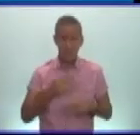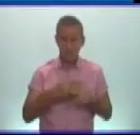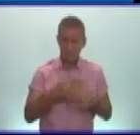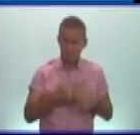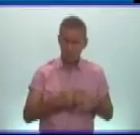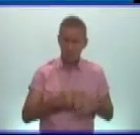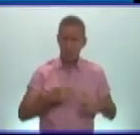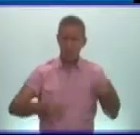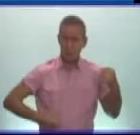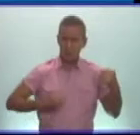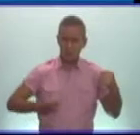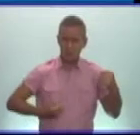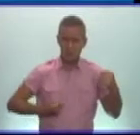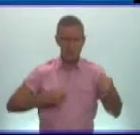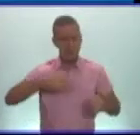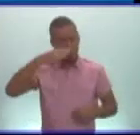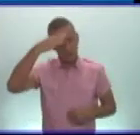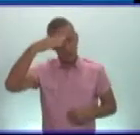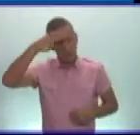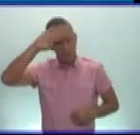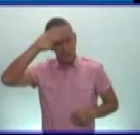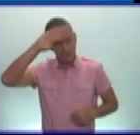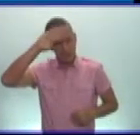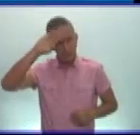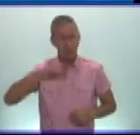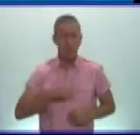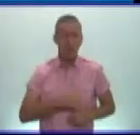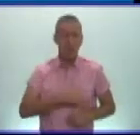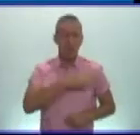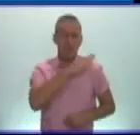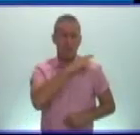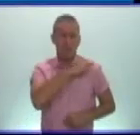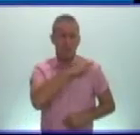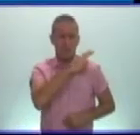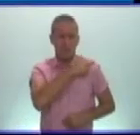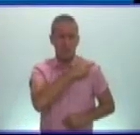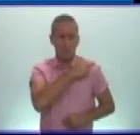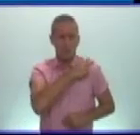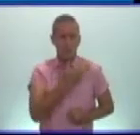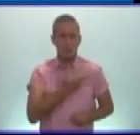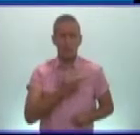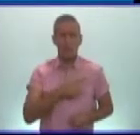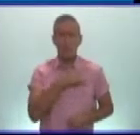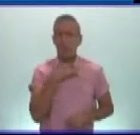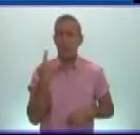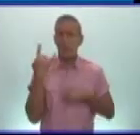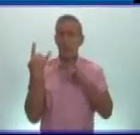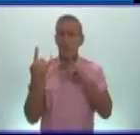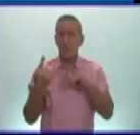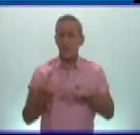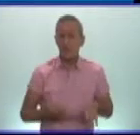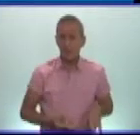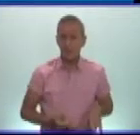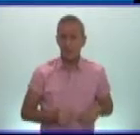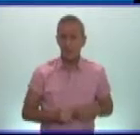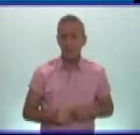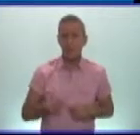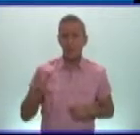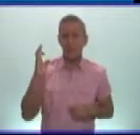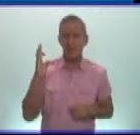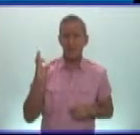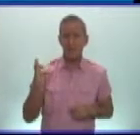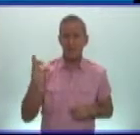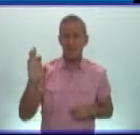revolucionario cubano, comandante del Llano y de la Sierra, quien a la muerte de Fran País lo sustituyó en el cargo de jefe de